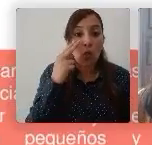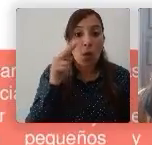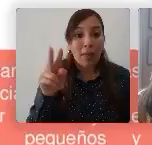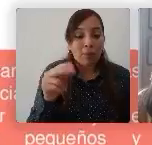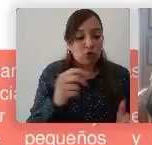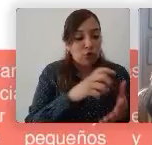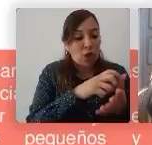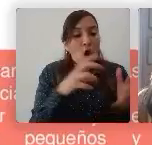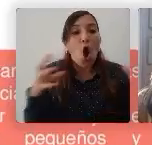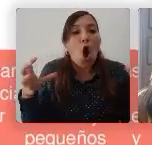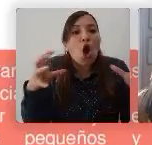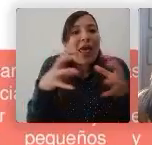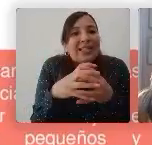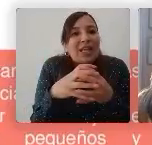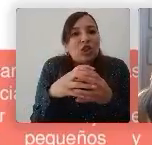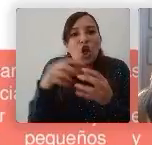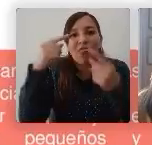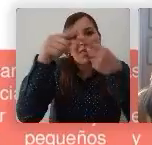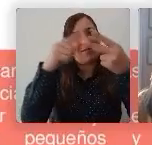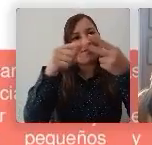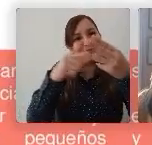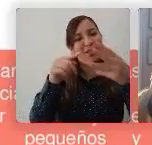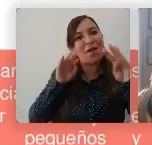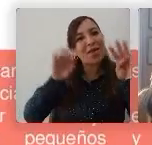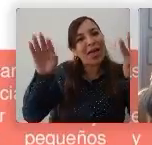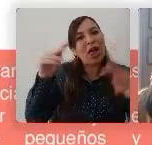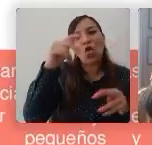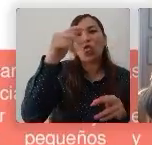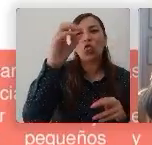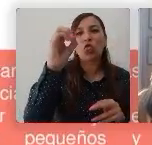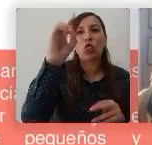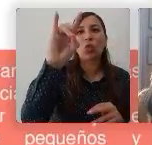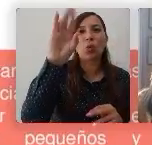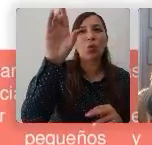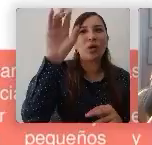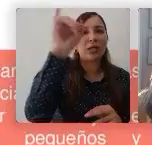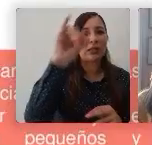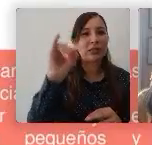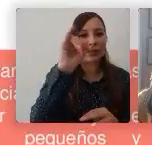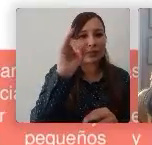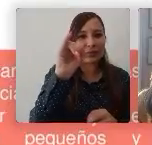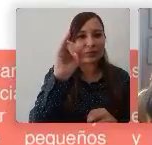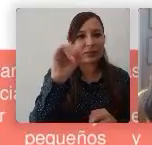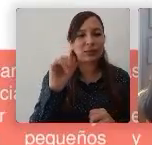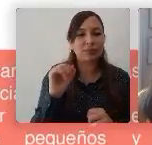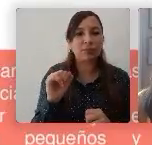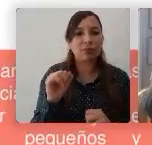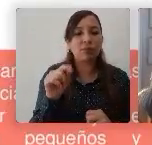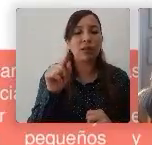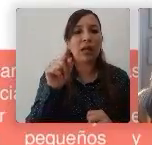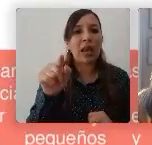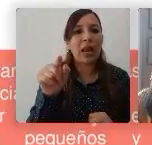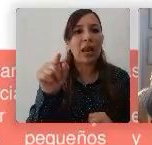vamos a ver que se contratarían tours en el destino pero esos tours se va a preferir a sus privados